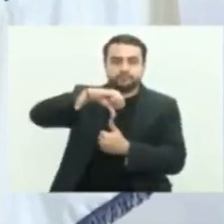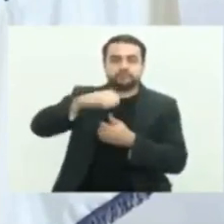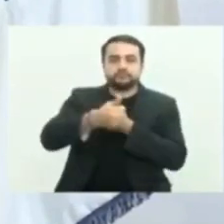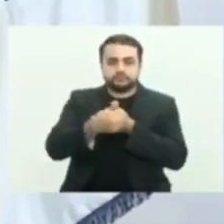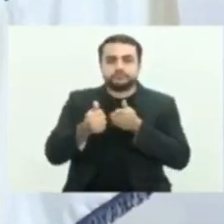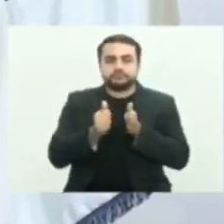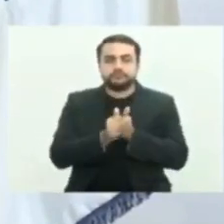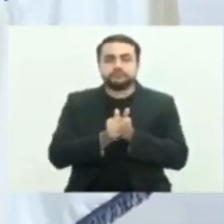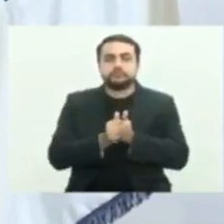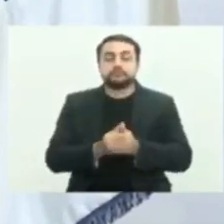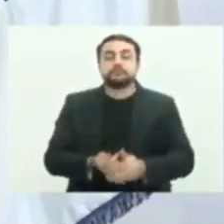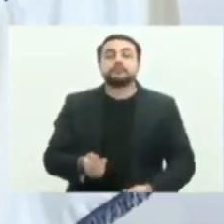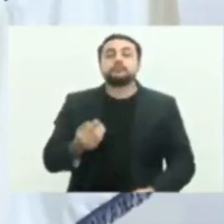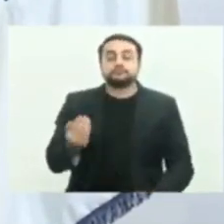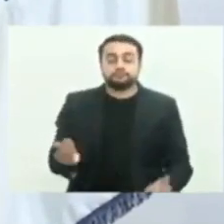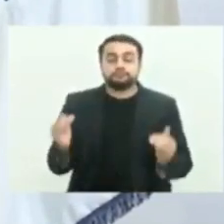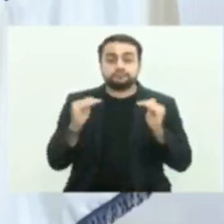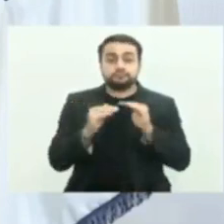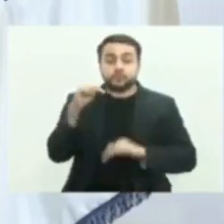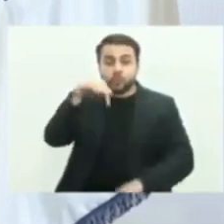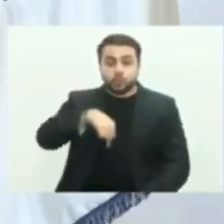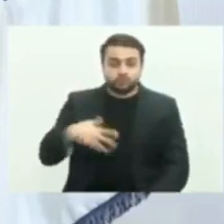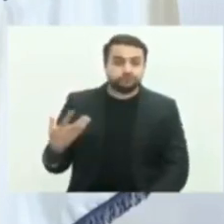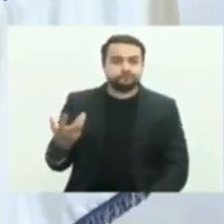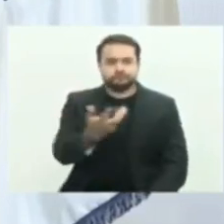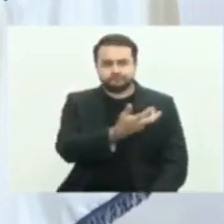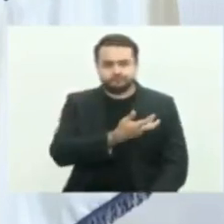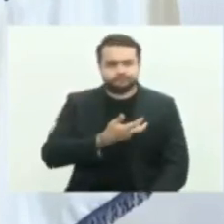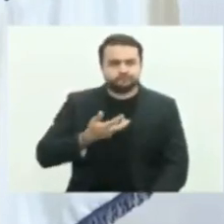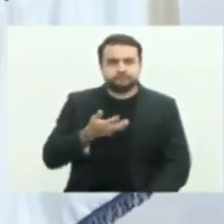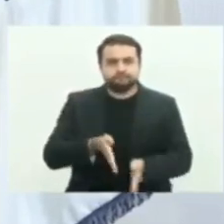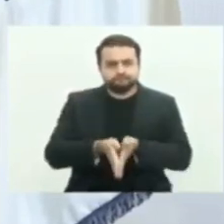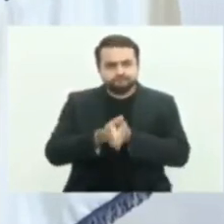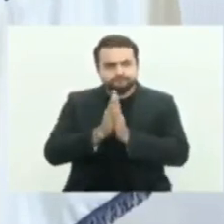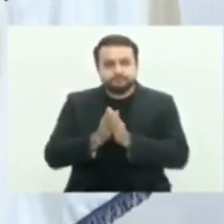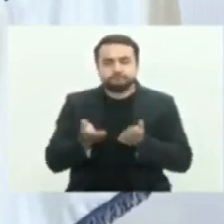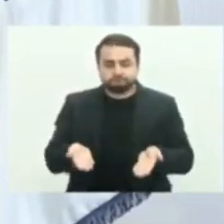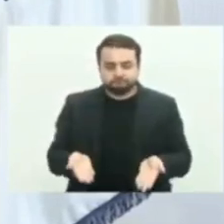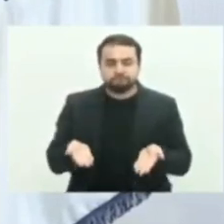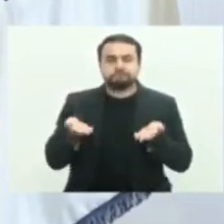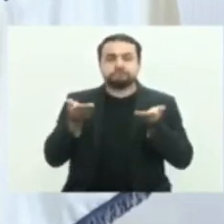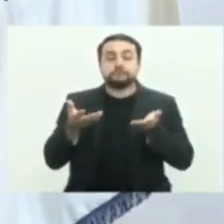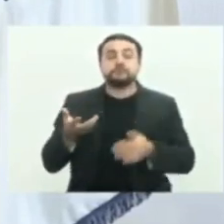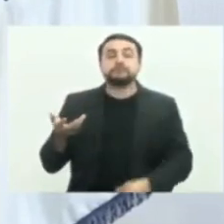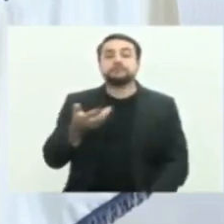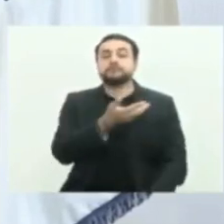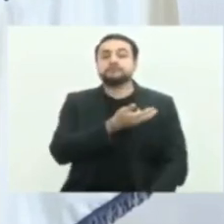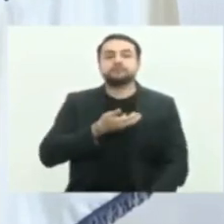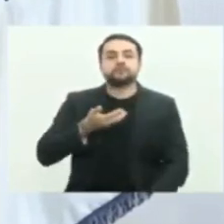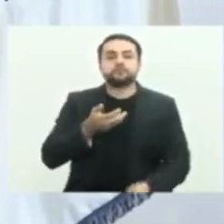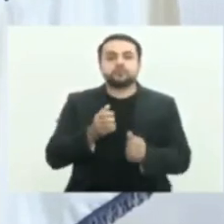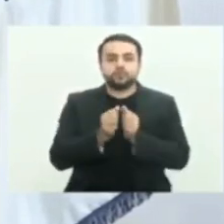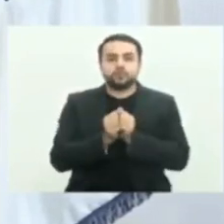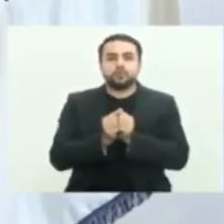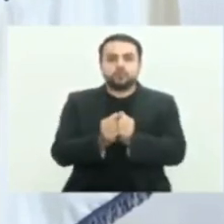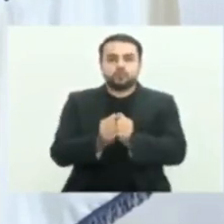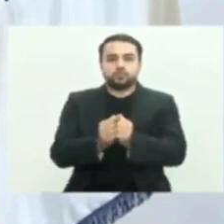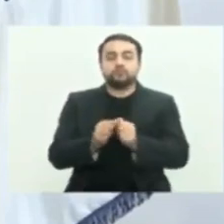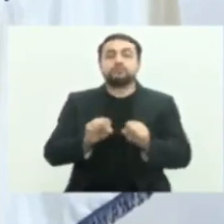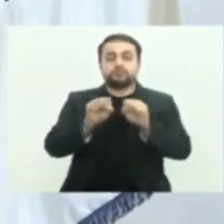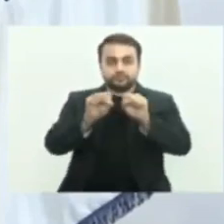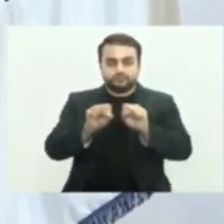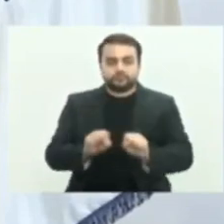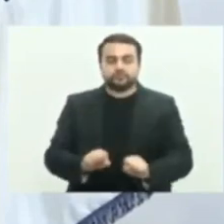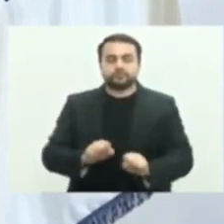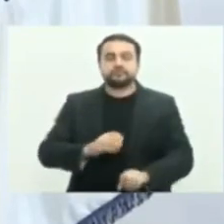En este momento les invito a todos a ponerse de pie y unir nuestras voces entonando las sagradas notas